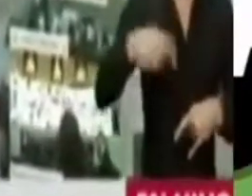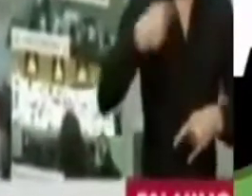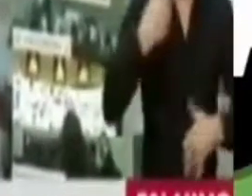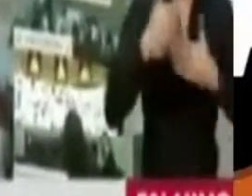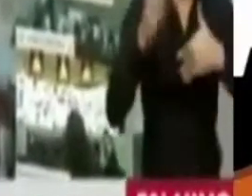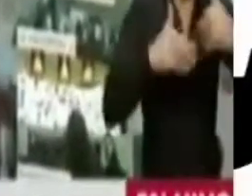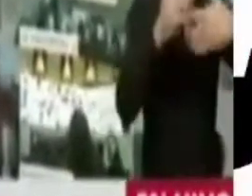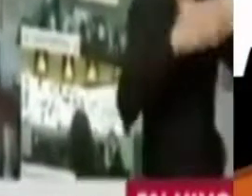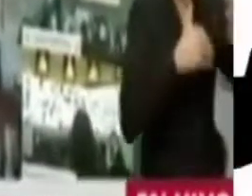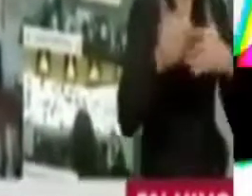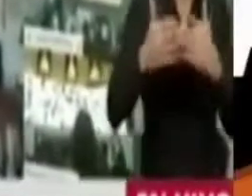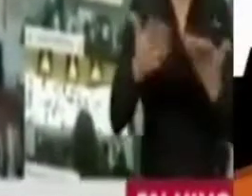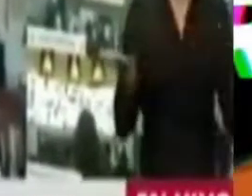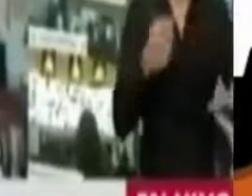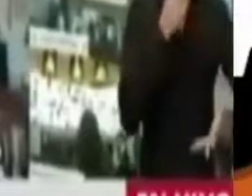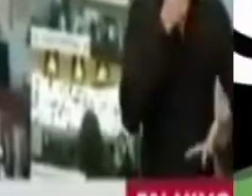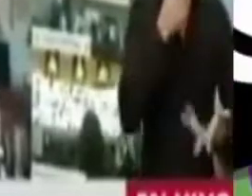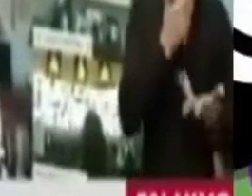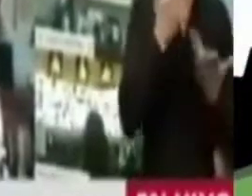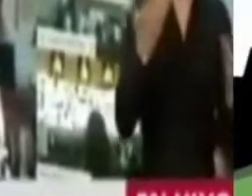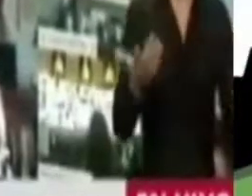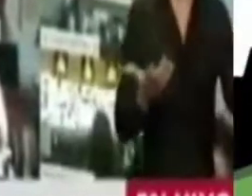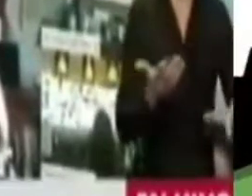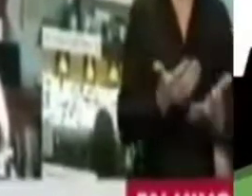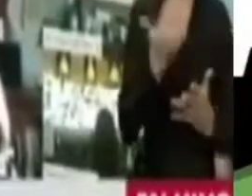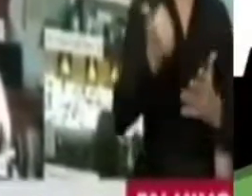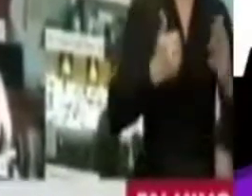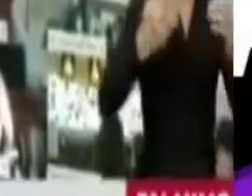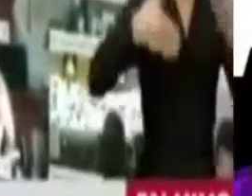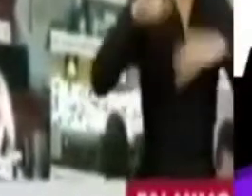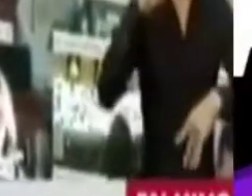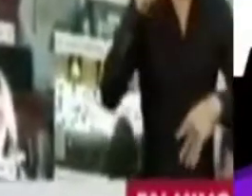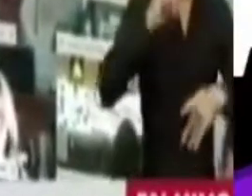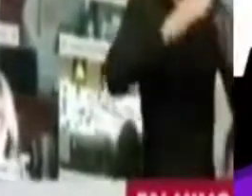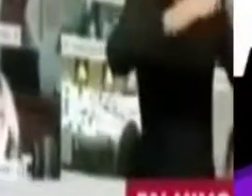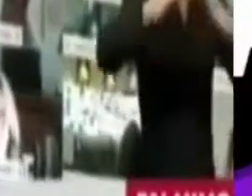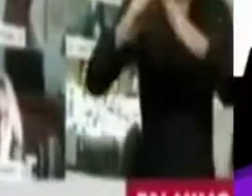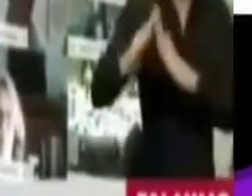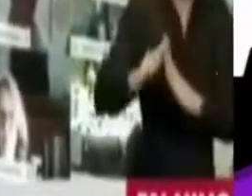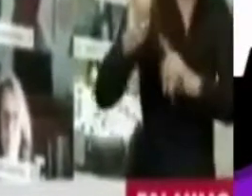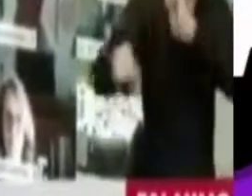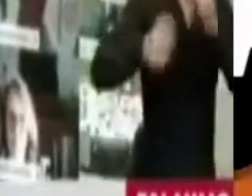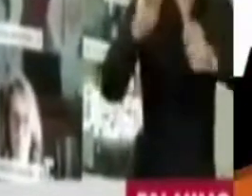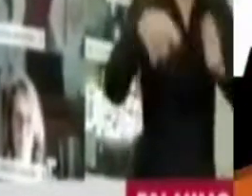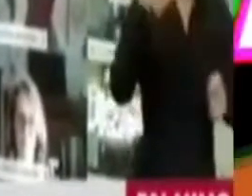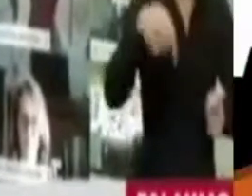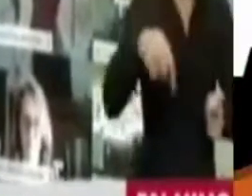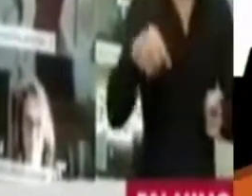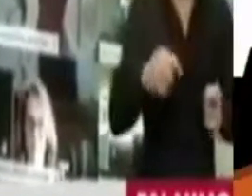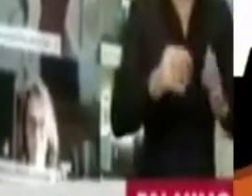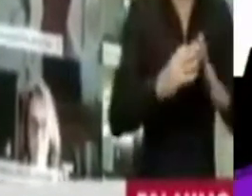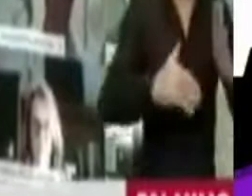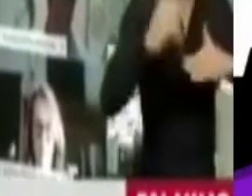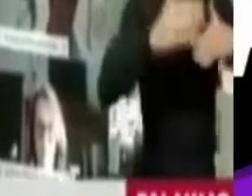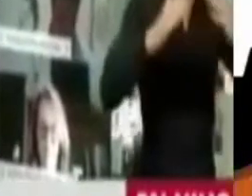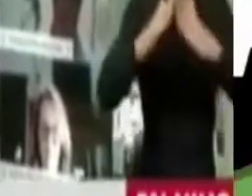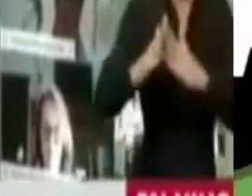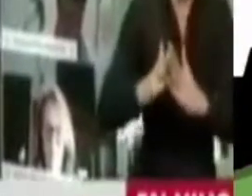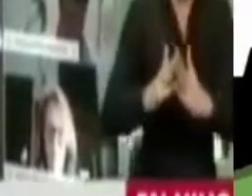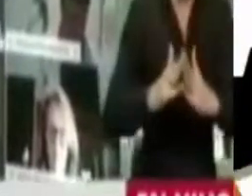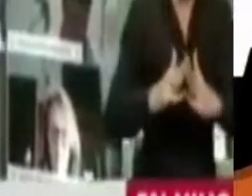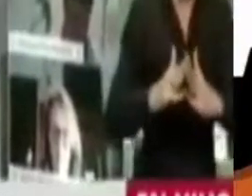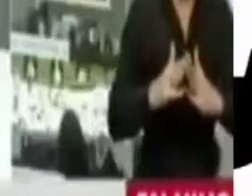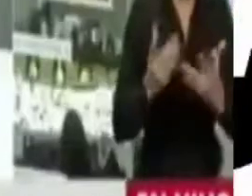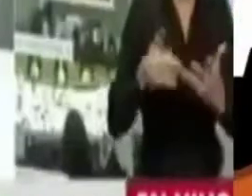el 100% de la deuda. Sabemos que en los tiempos difíciles que estamos viviendo, sabemos que por ahí a lo mejor